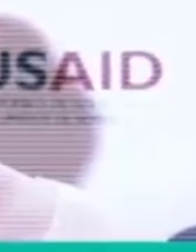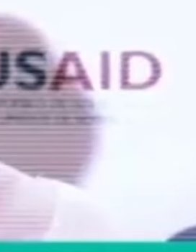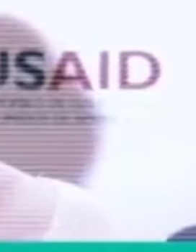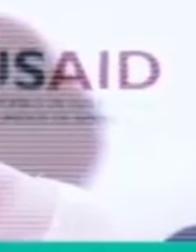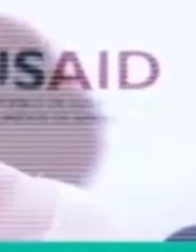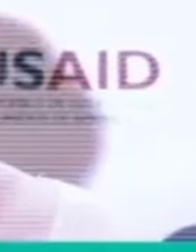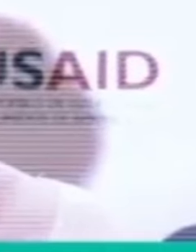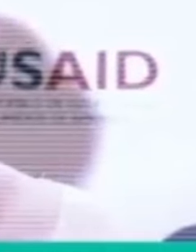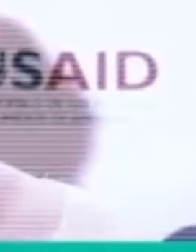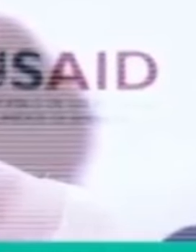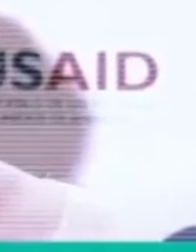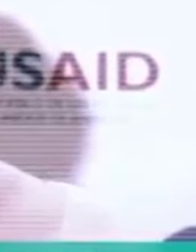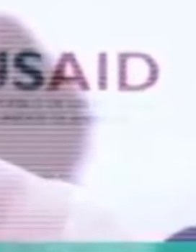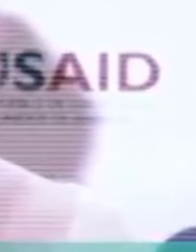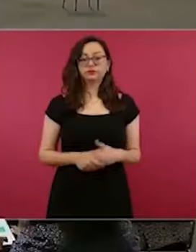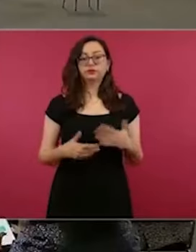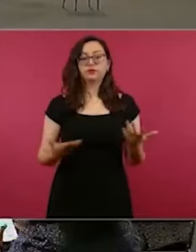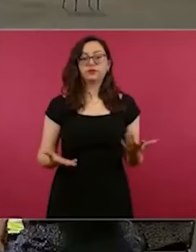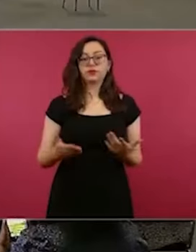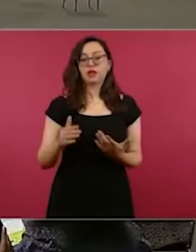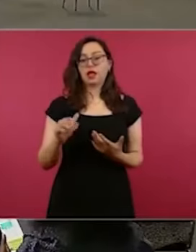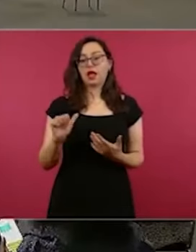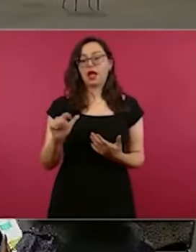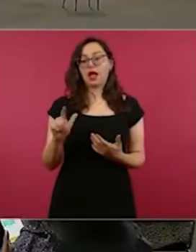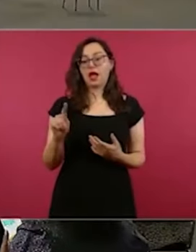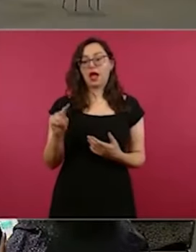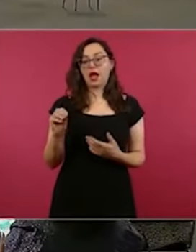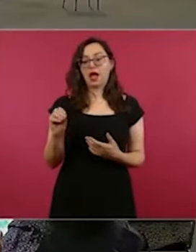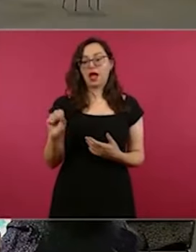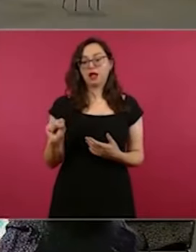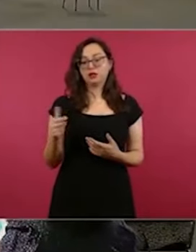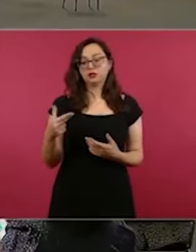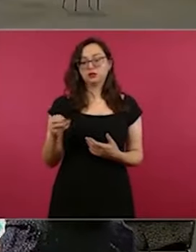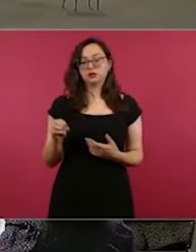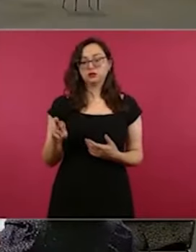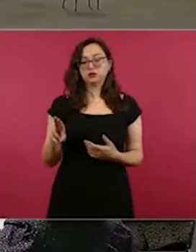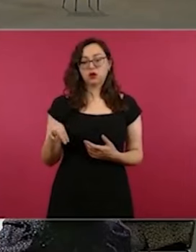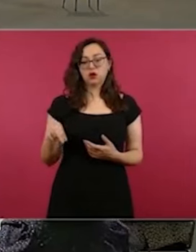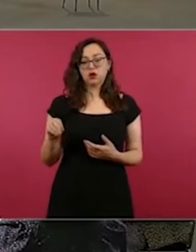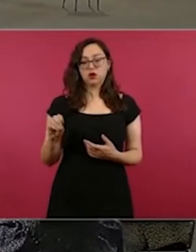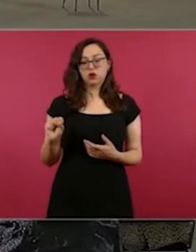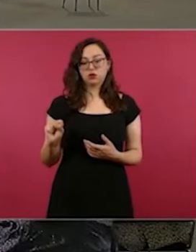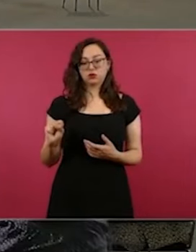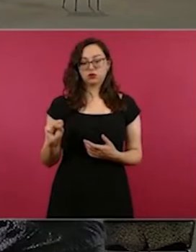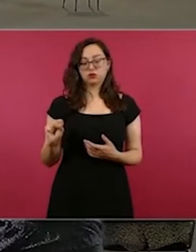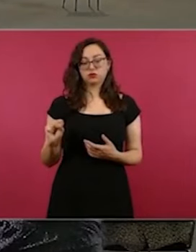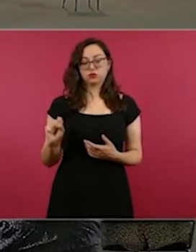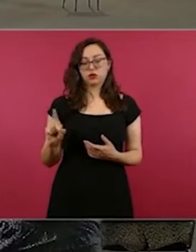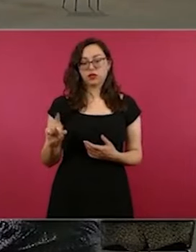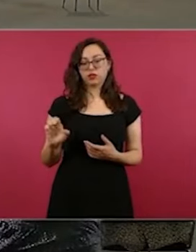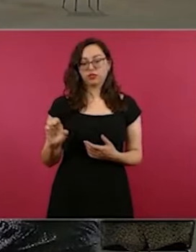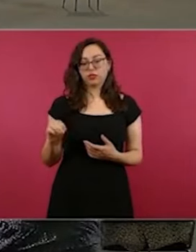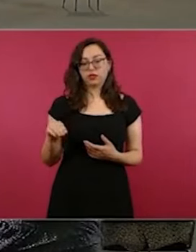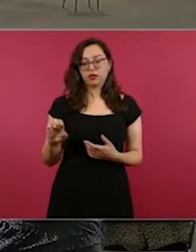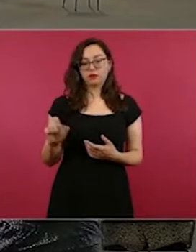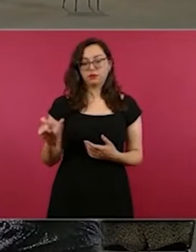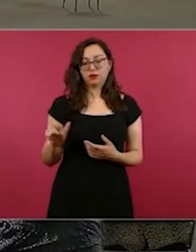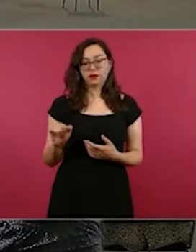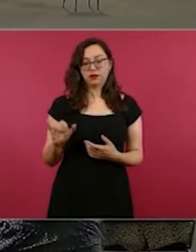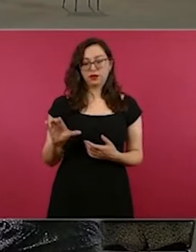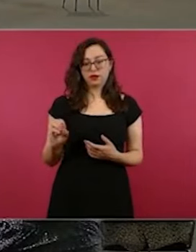corrupción y la impunidad mcci quien recientemente ha sido acusada de fraude por parte de petróleos mexicanos